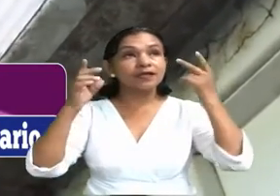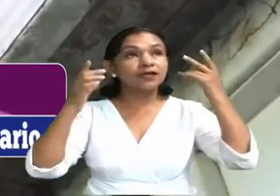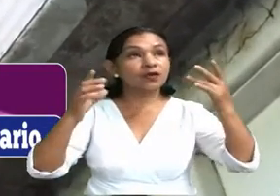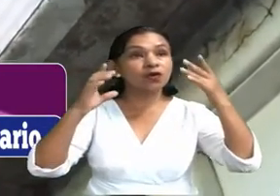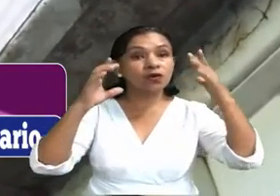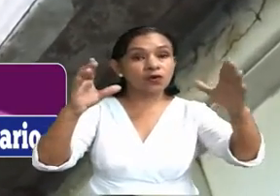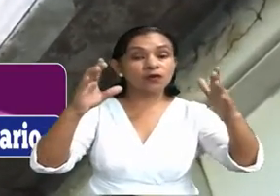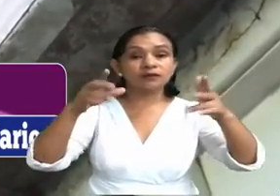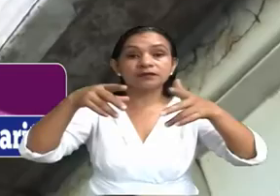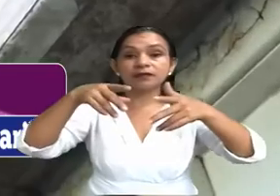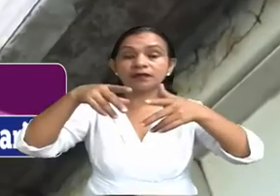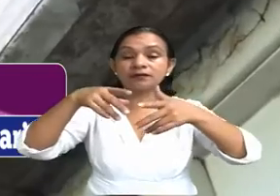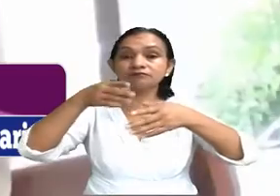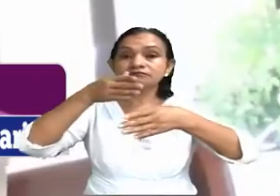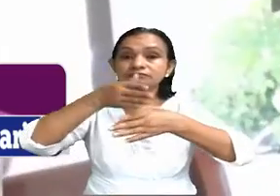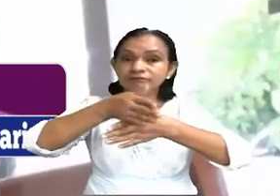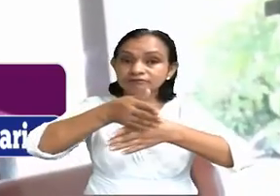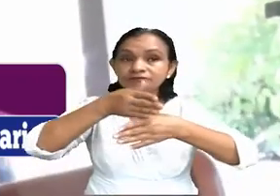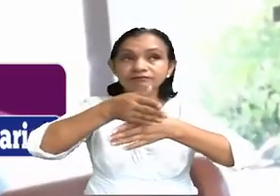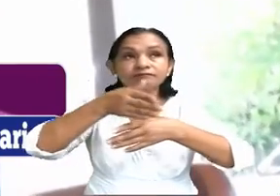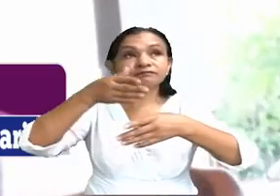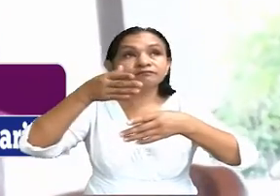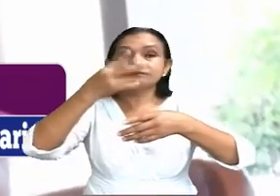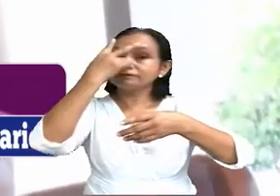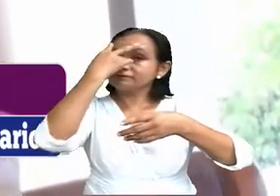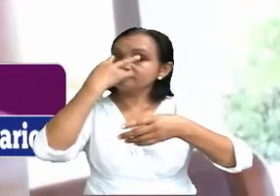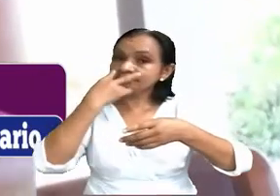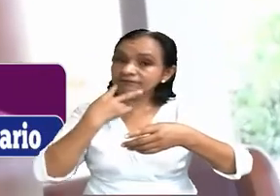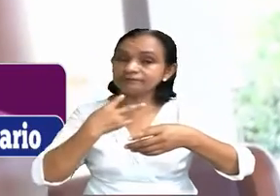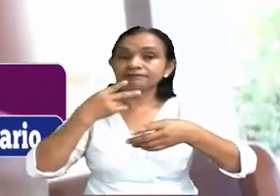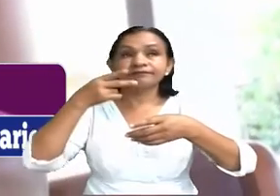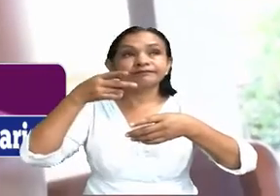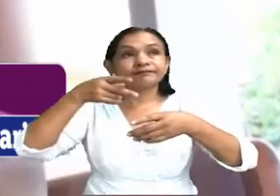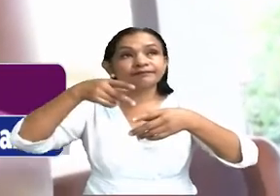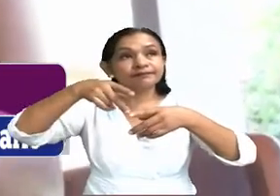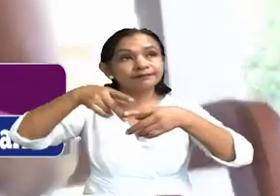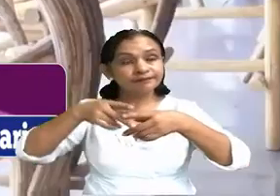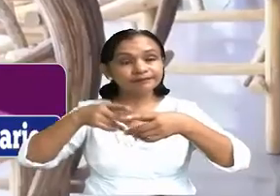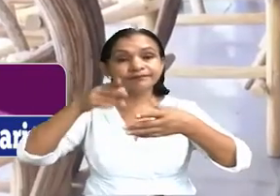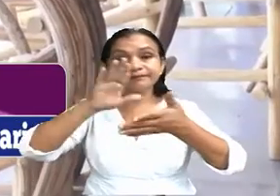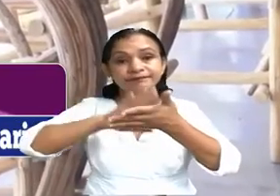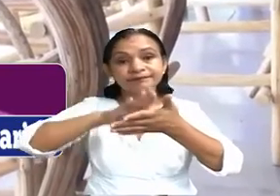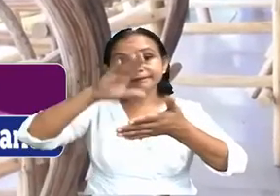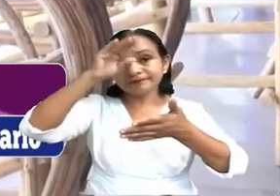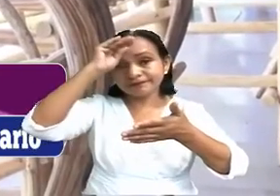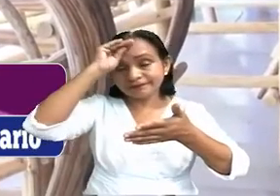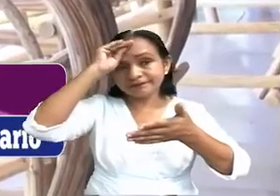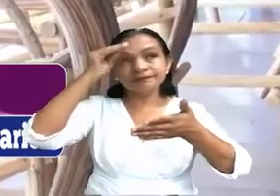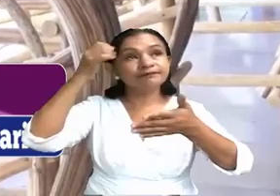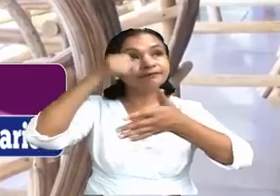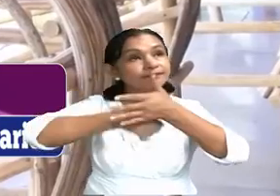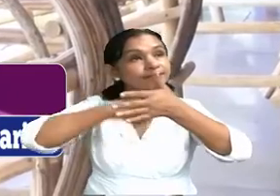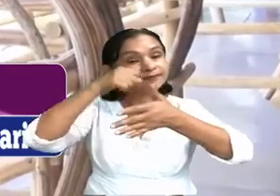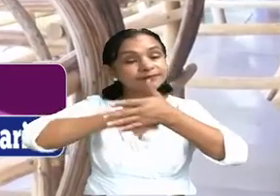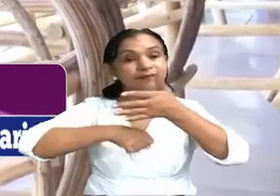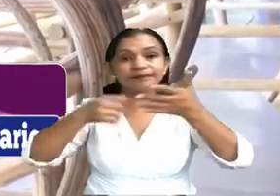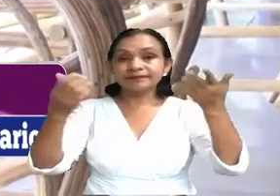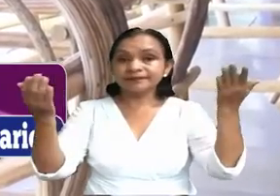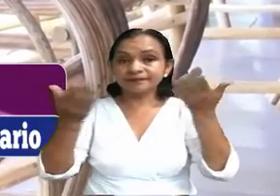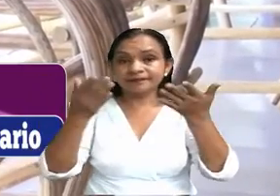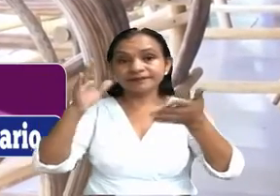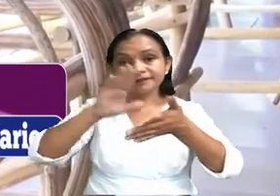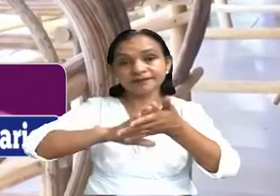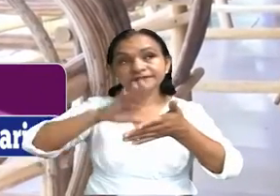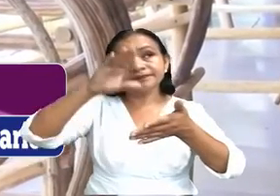emprendimientos, ¿no? Y ahí vemos a personas no videntes, ciegas, que están aprendiendo o fortaleciendo capacidades